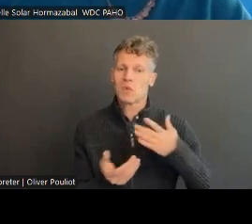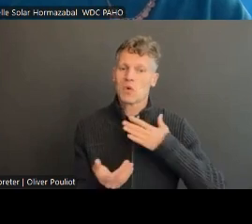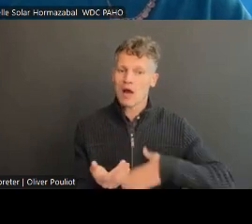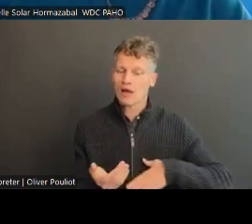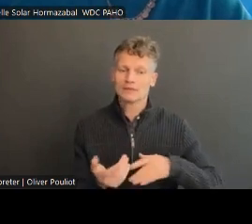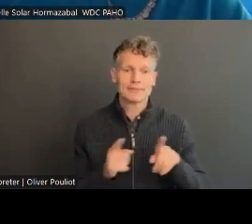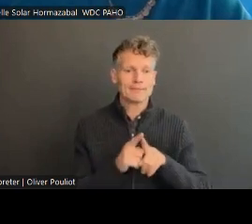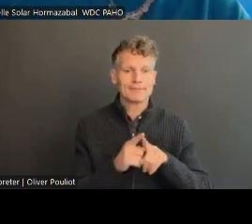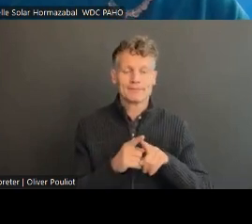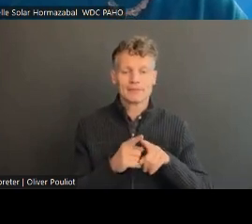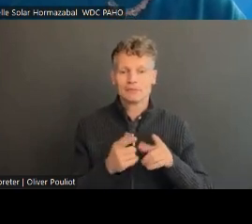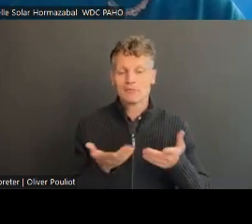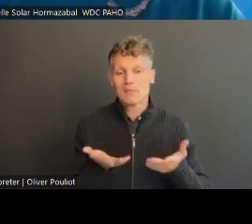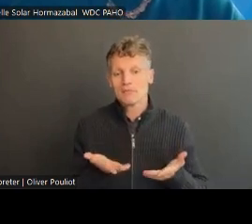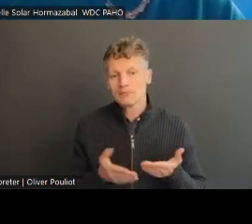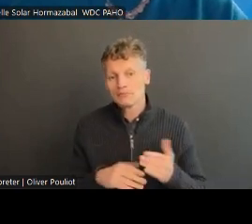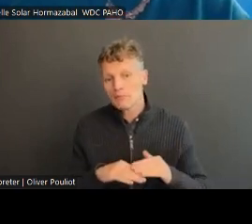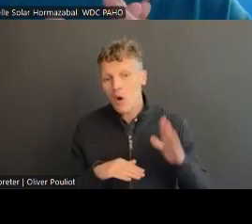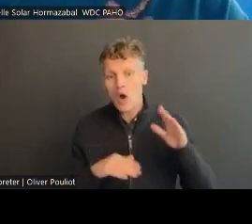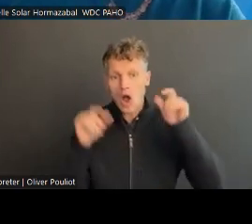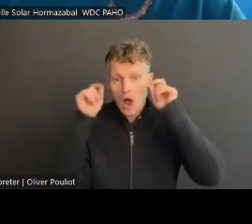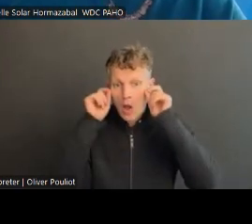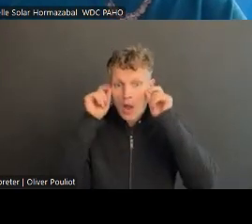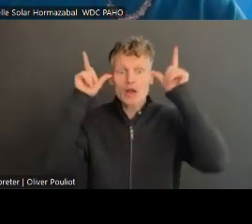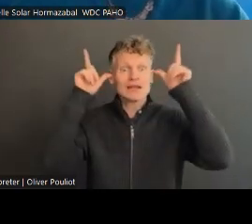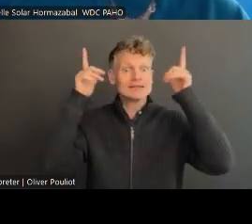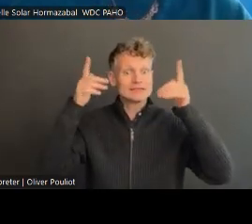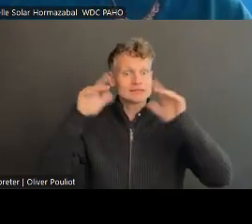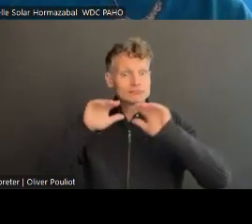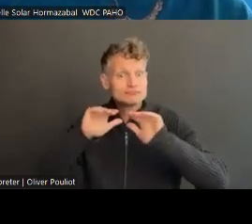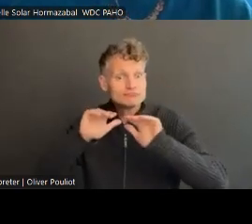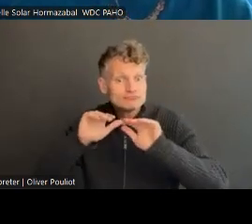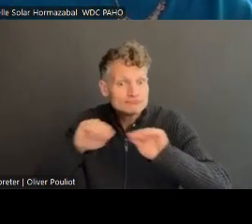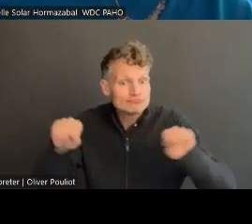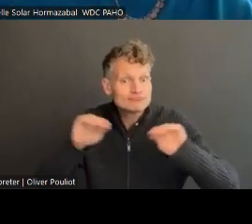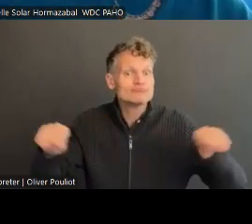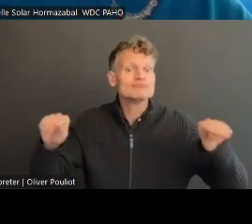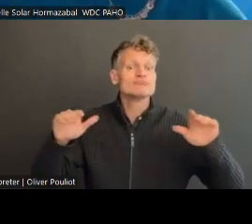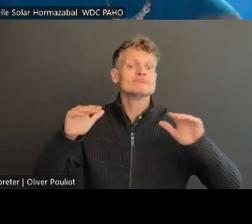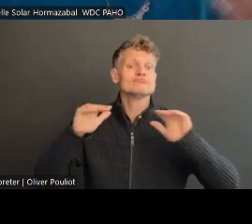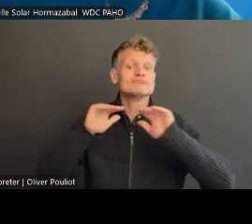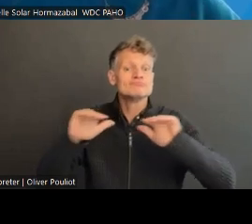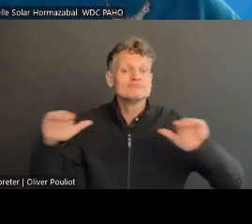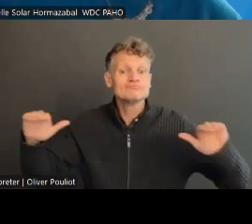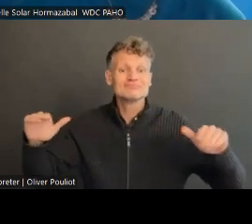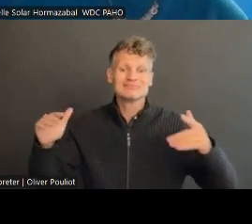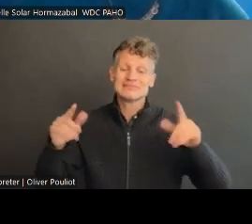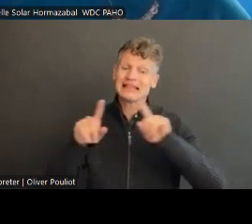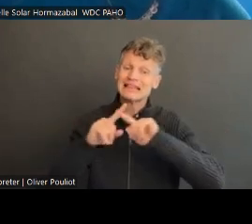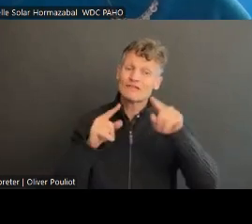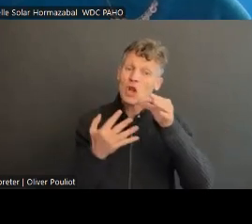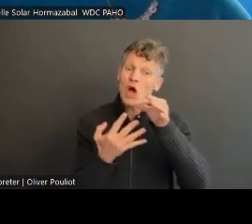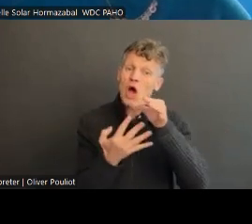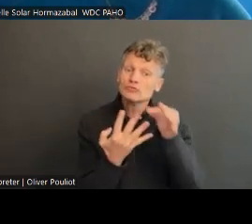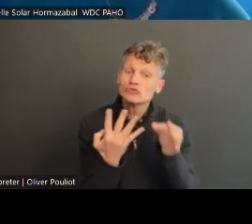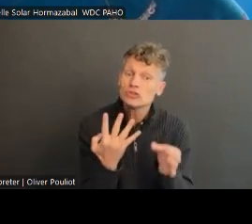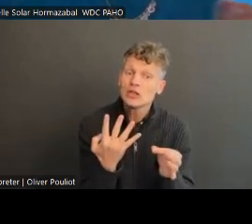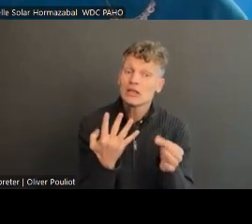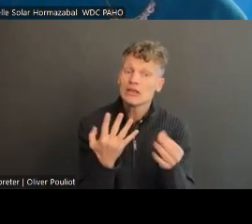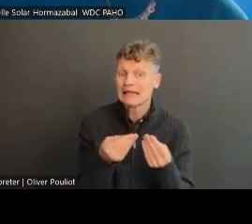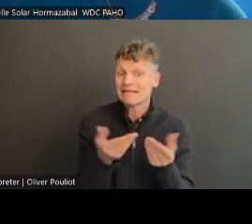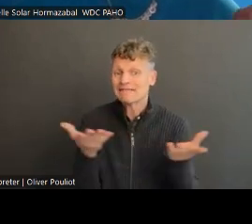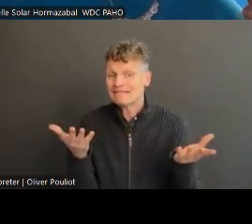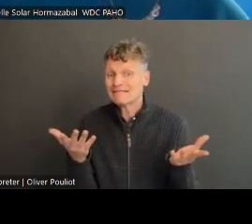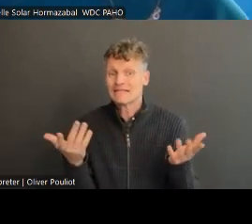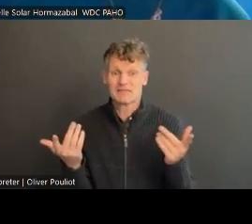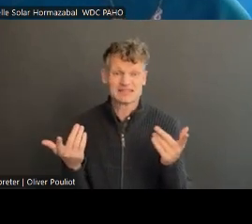varios caminos, ¿no? Porque la realidad y los contextos son diversos. Ya que surge esta herramienta, ¿cierto? Que es de una